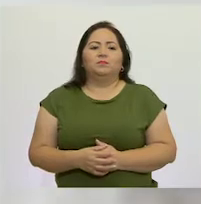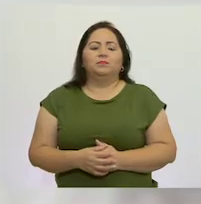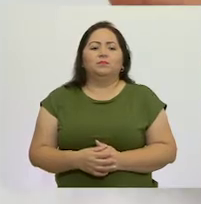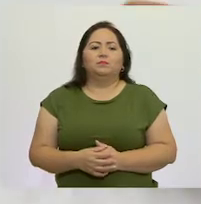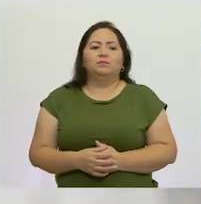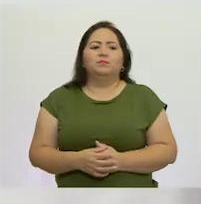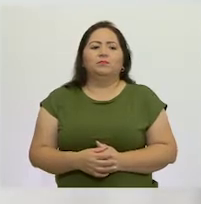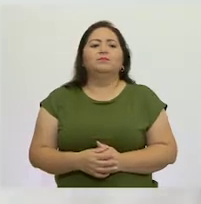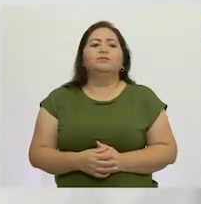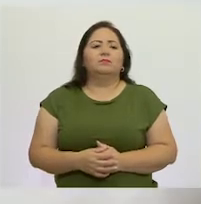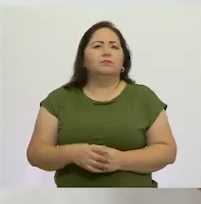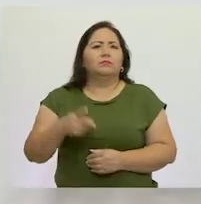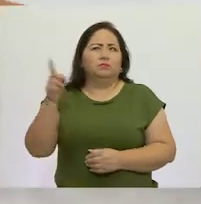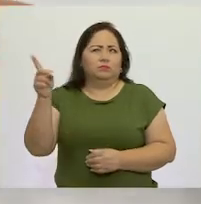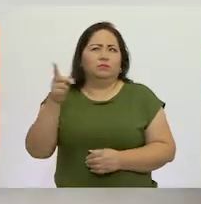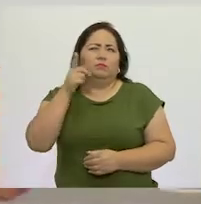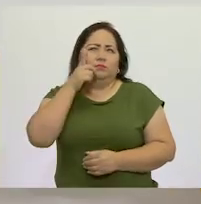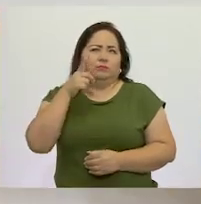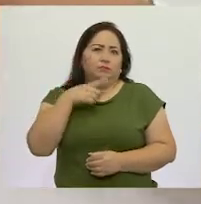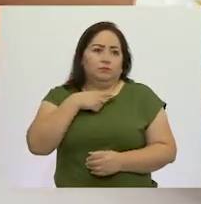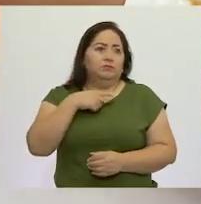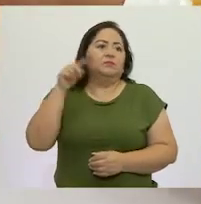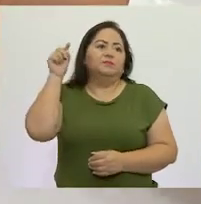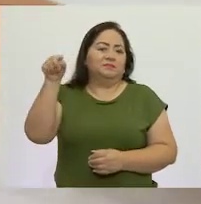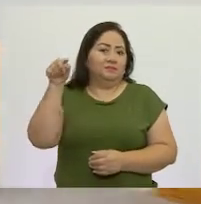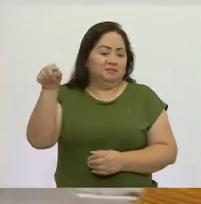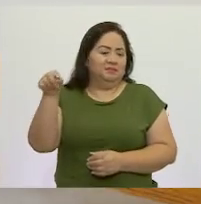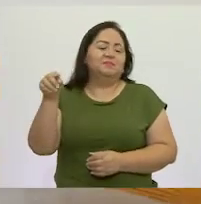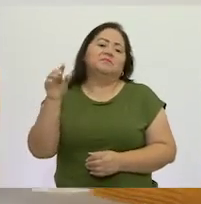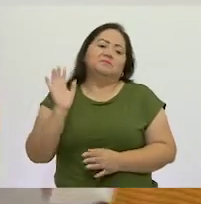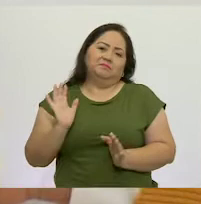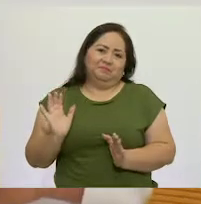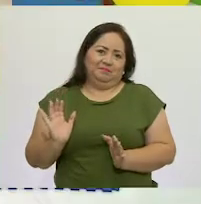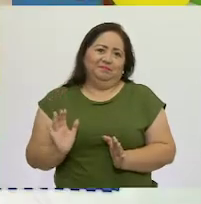Bien, hasta acá escuché cómo me dijeron. Es esta.